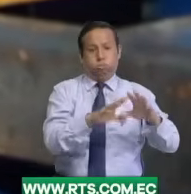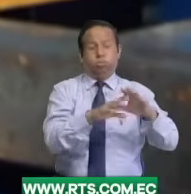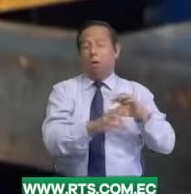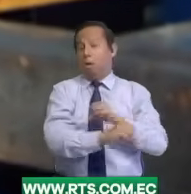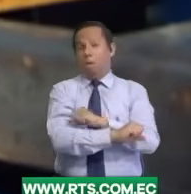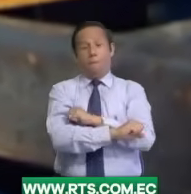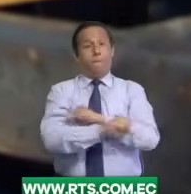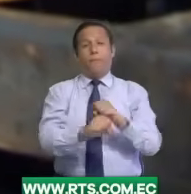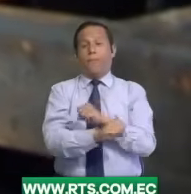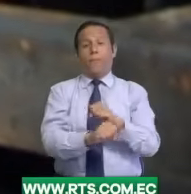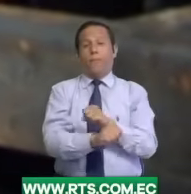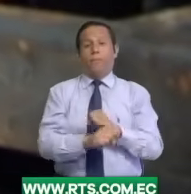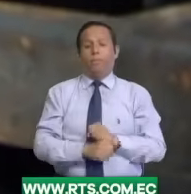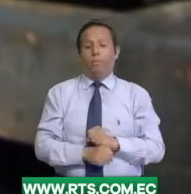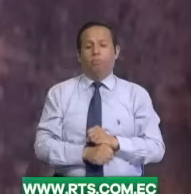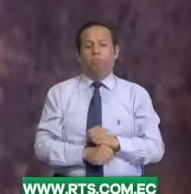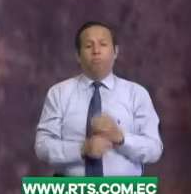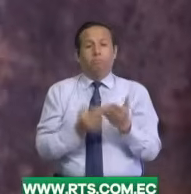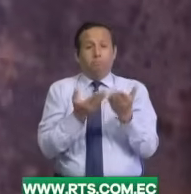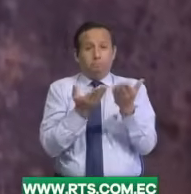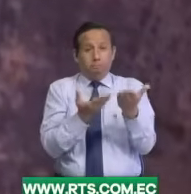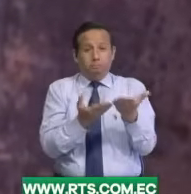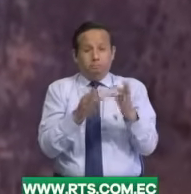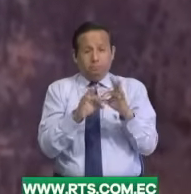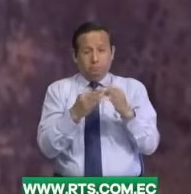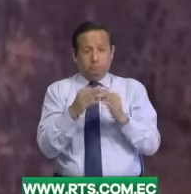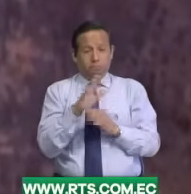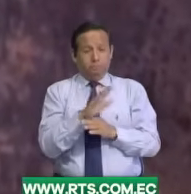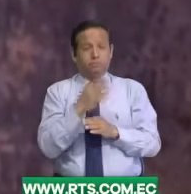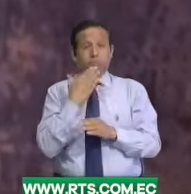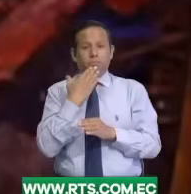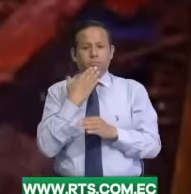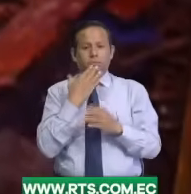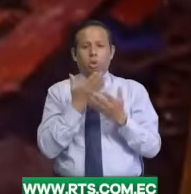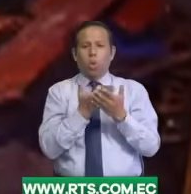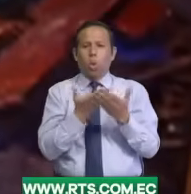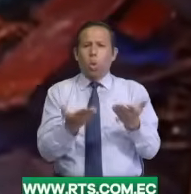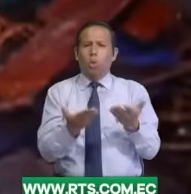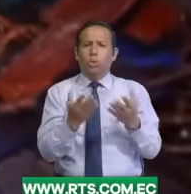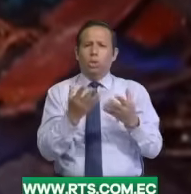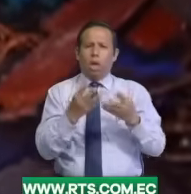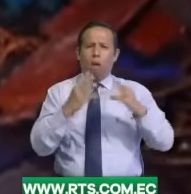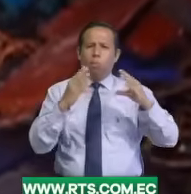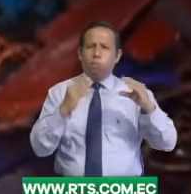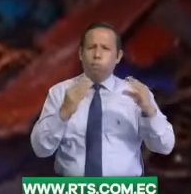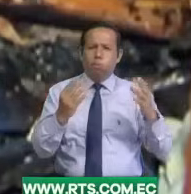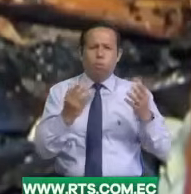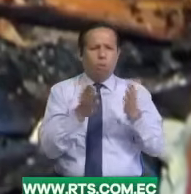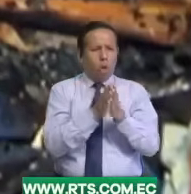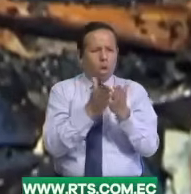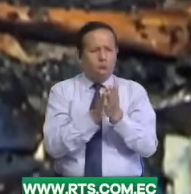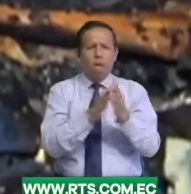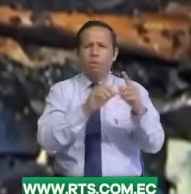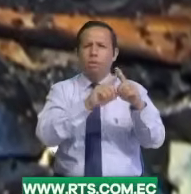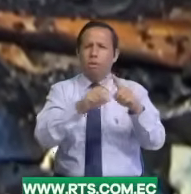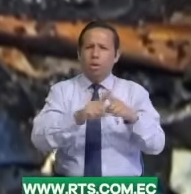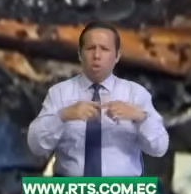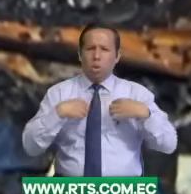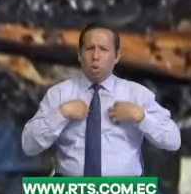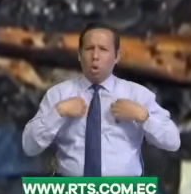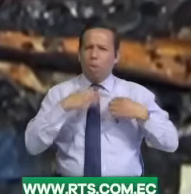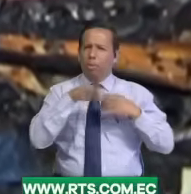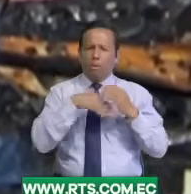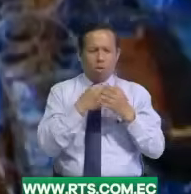Fue aquí donde se originó la tragedia para esta familia. Entre ellos colchones y útiles escolares, también ropa,